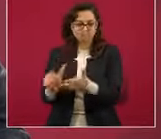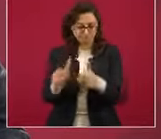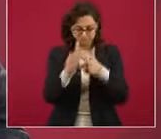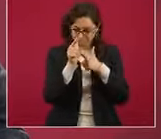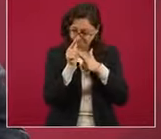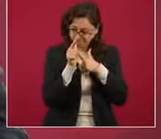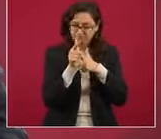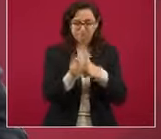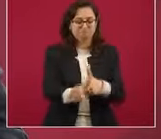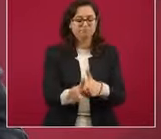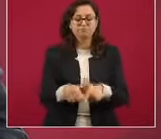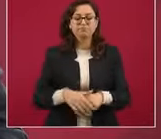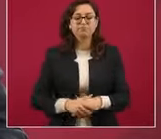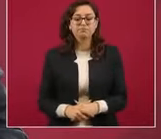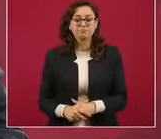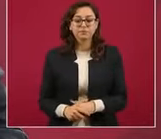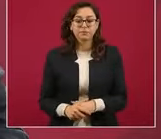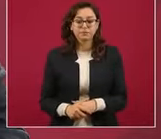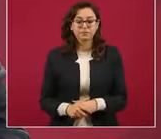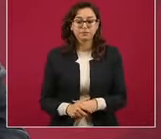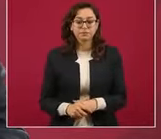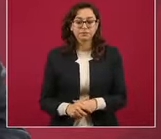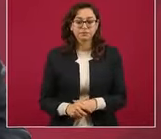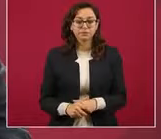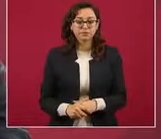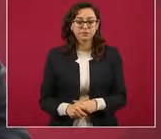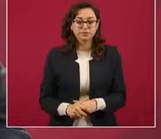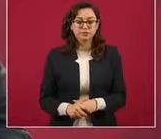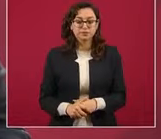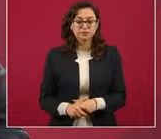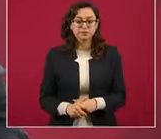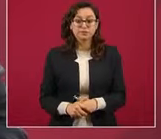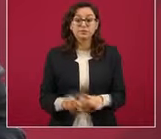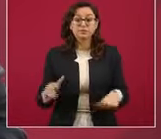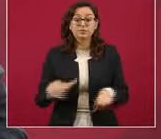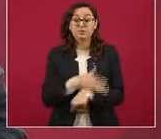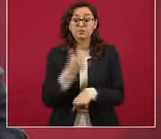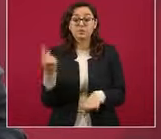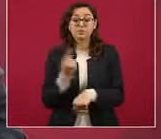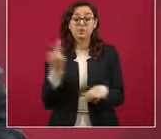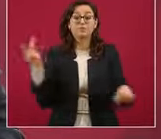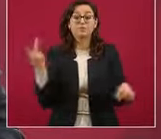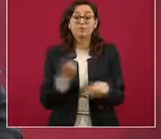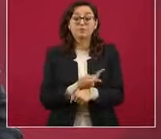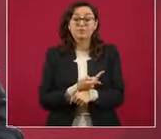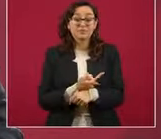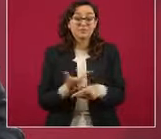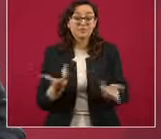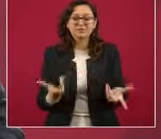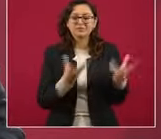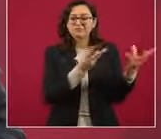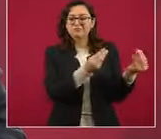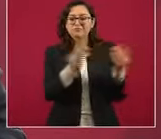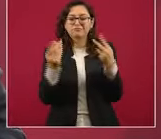vamos a seguir limpiando, porque muchos pensaron de que era más de lo